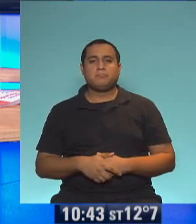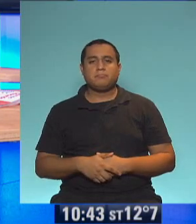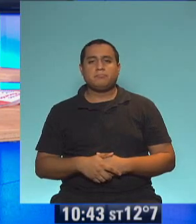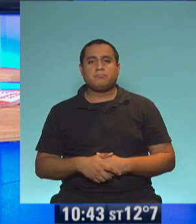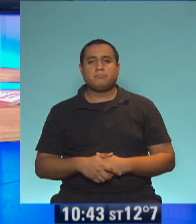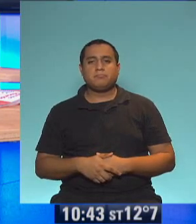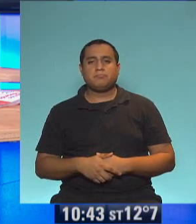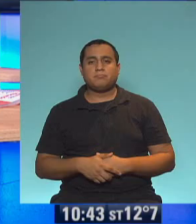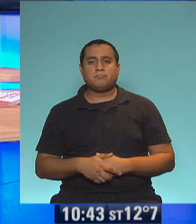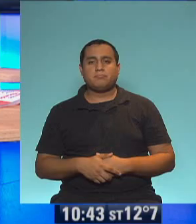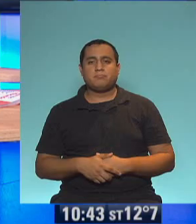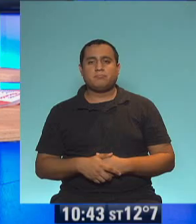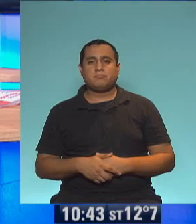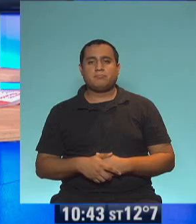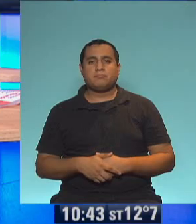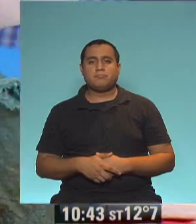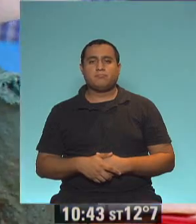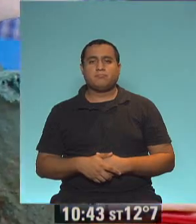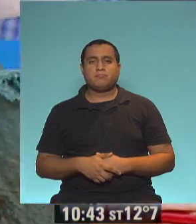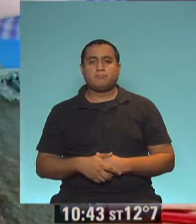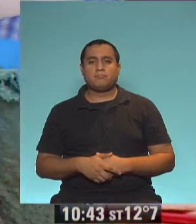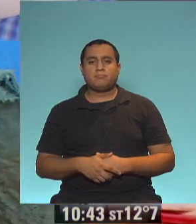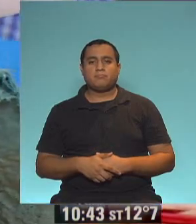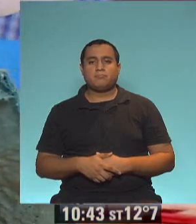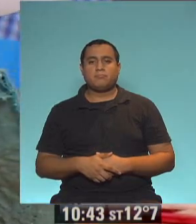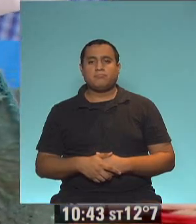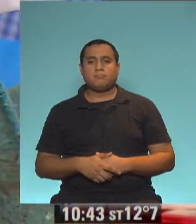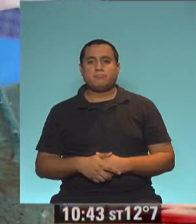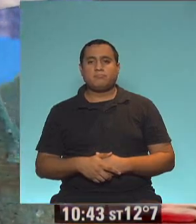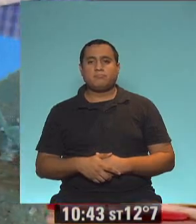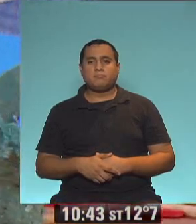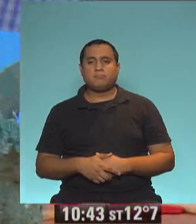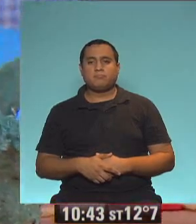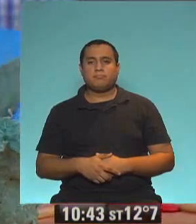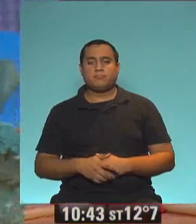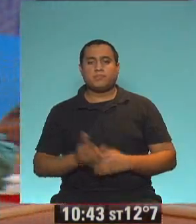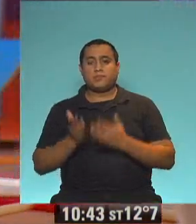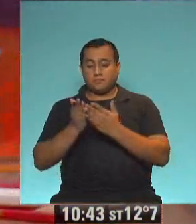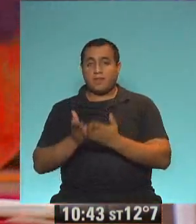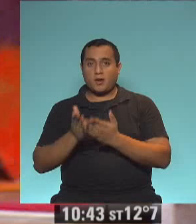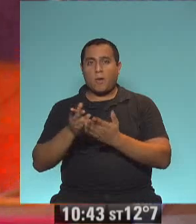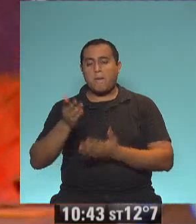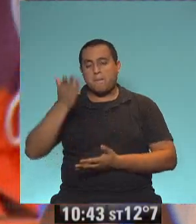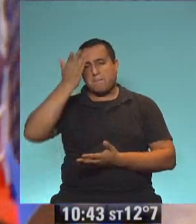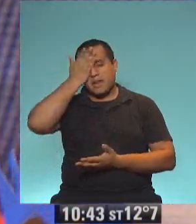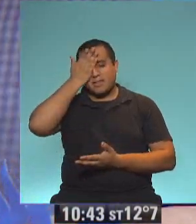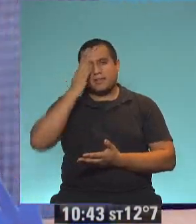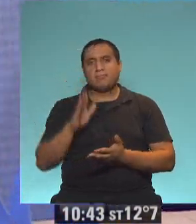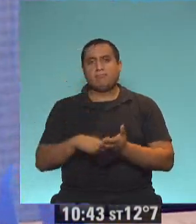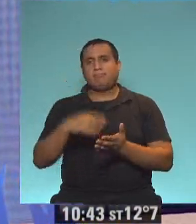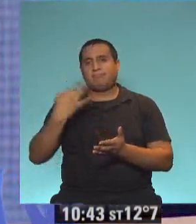Ay, no puedo. Estoy queriendo cortar un sombrero. Bien. Es un barco pirata simpático este. Ahí